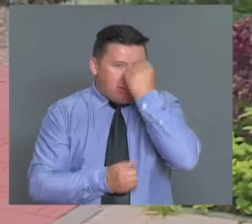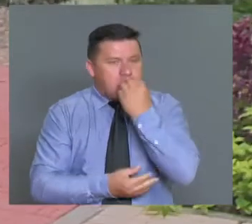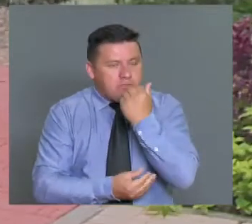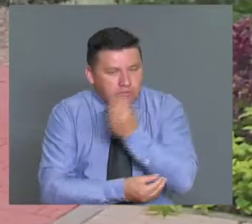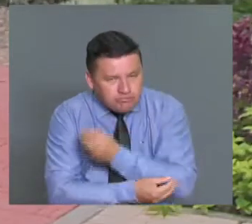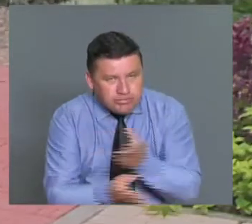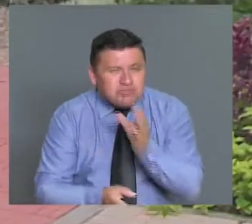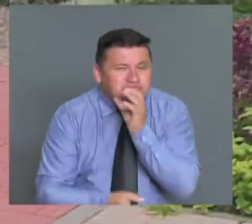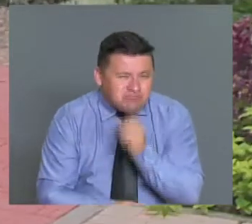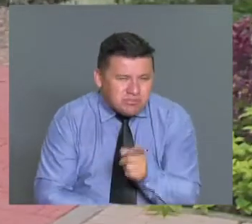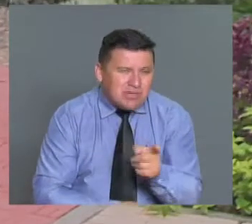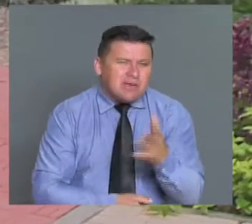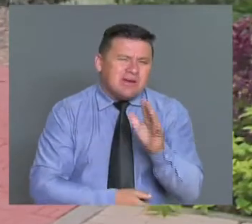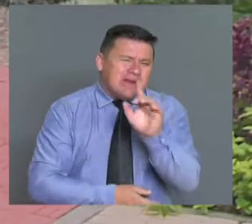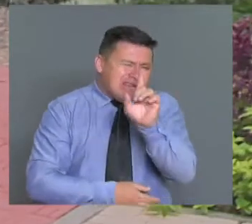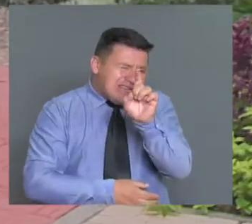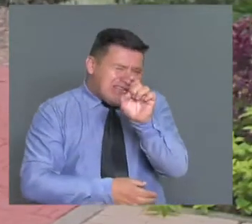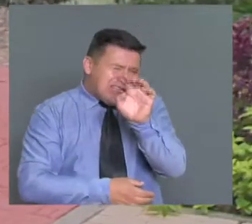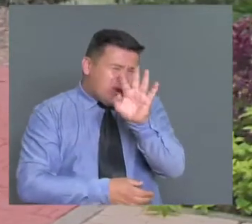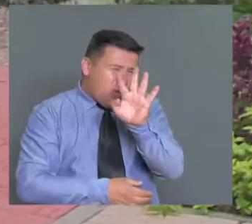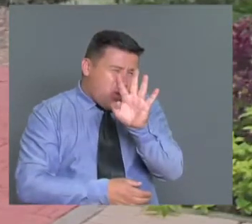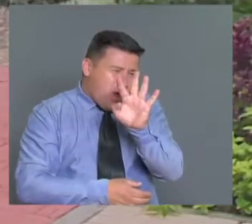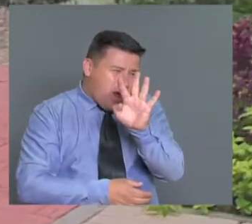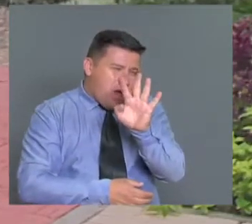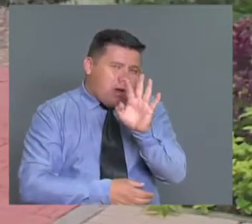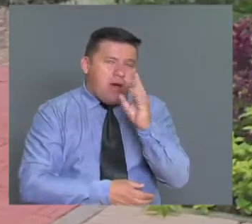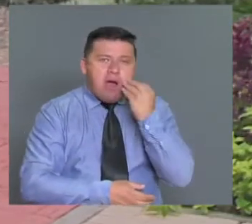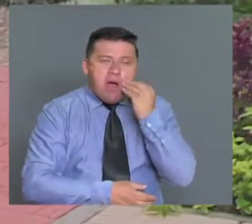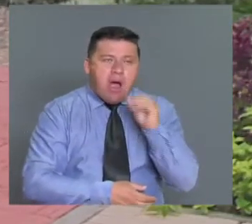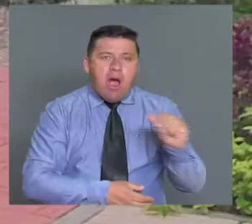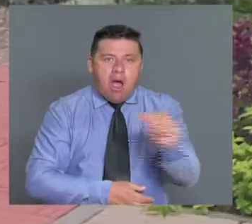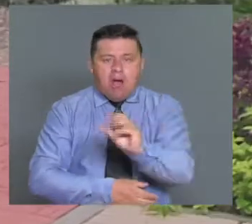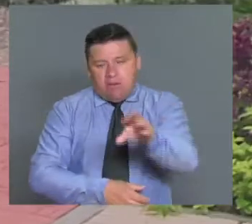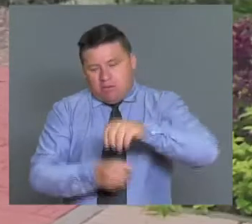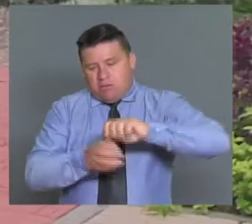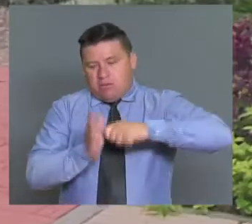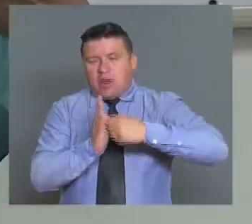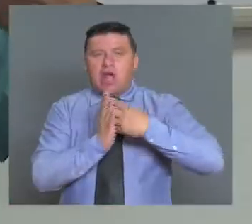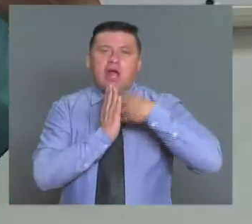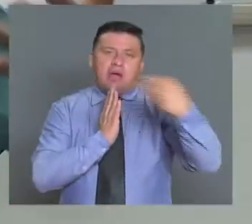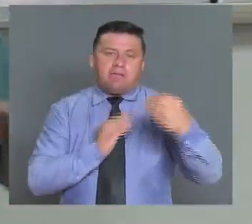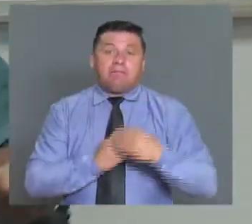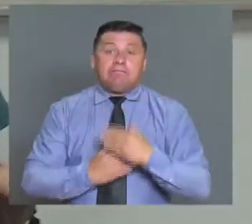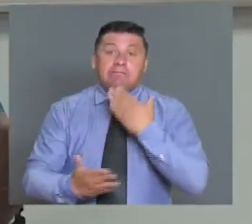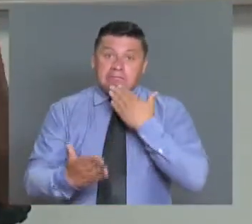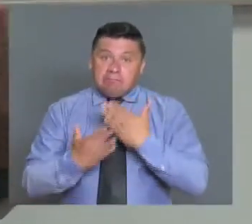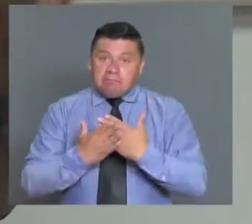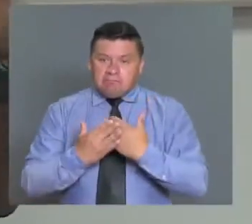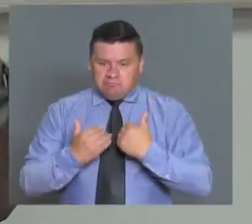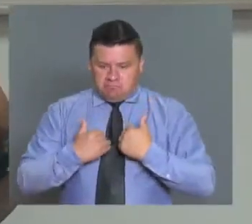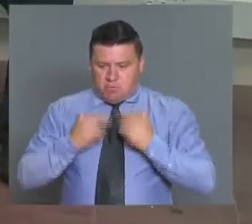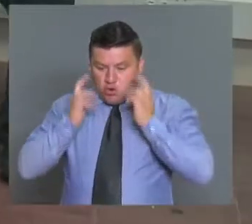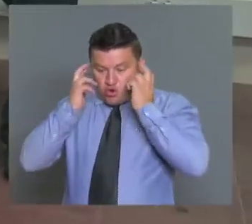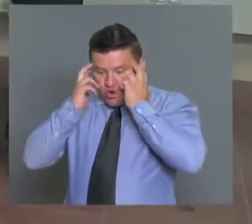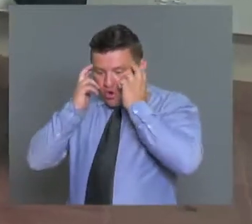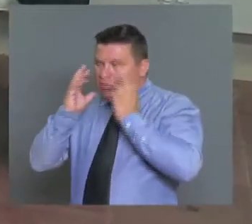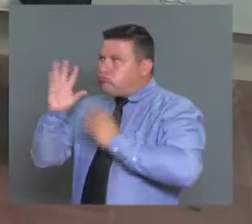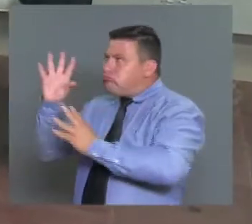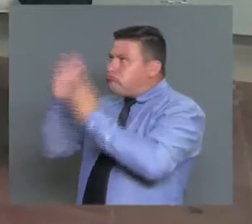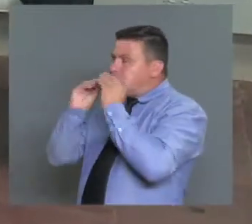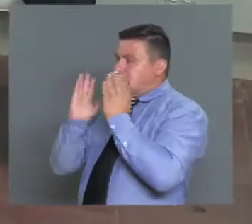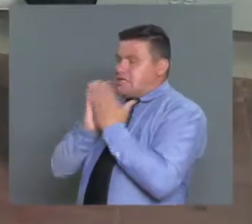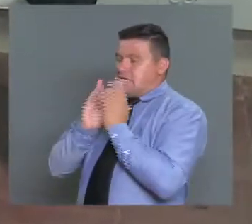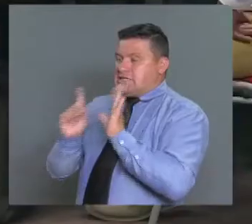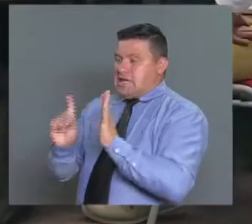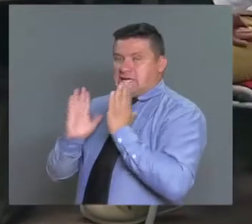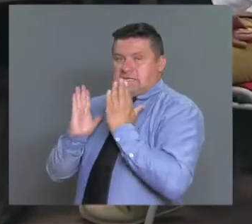alimentación, cerca más o menos de 64 abuelos internos y externos. Gracias a los conocimientos que ha adquirido en los 6 semestres